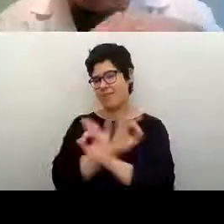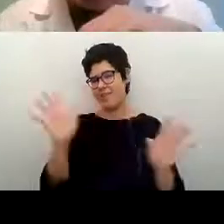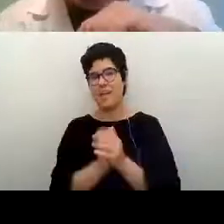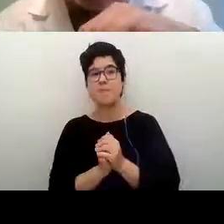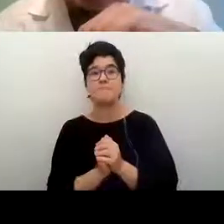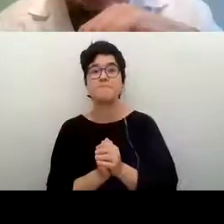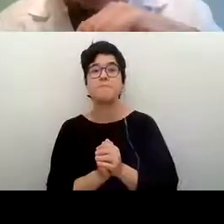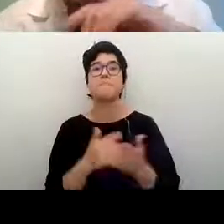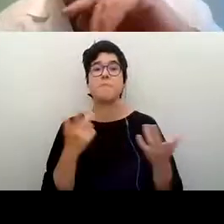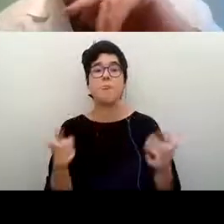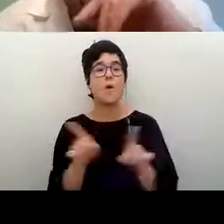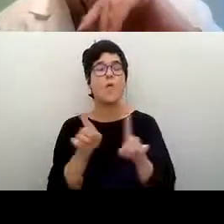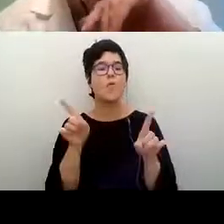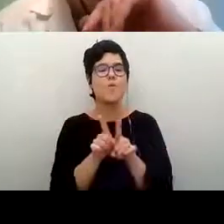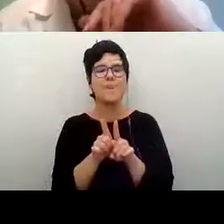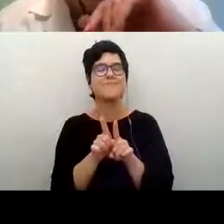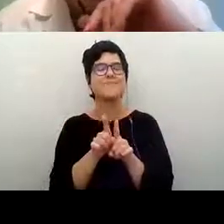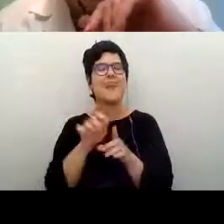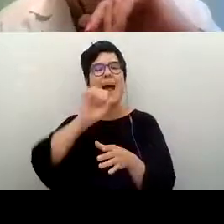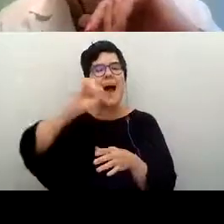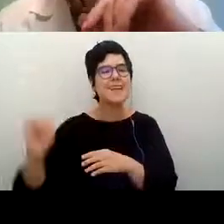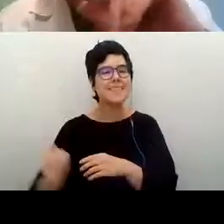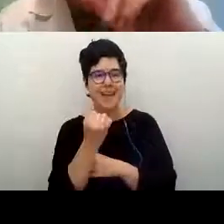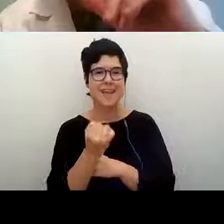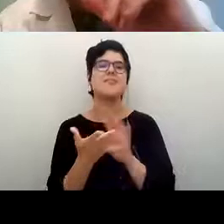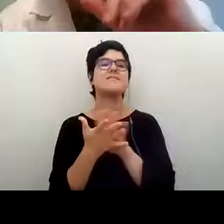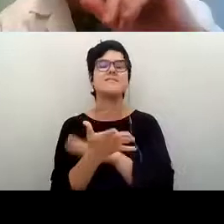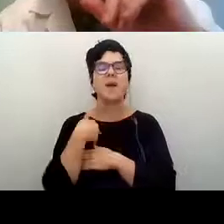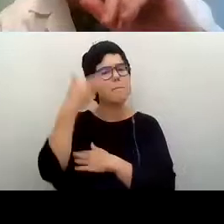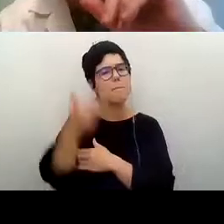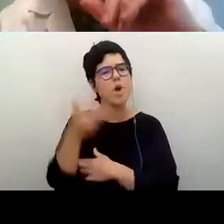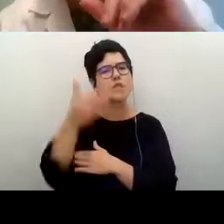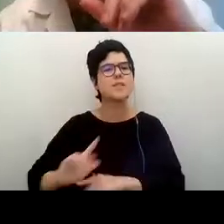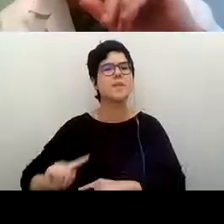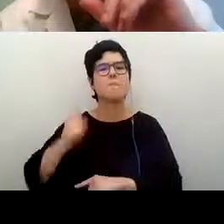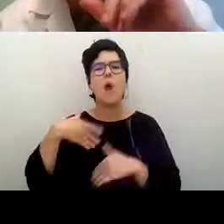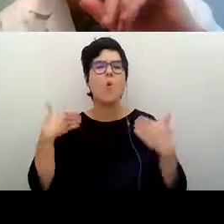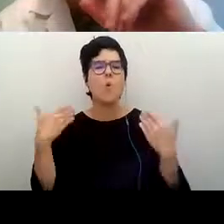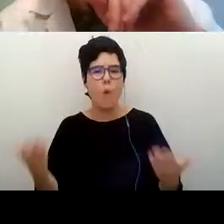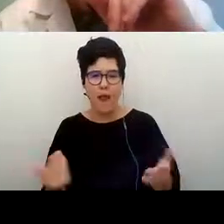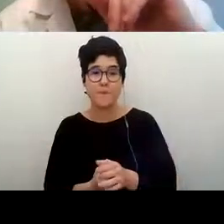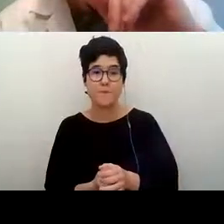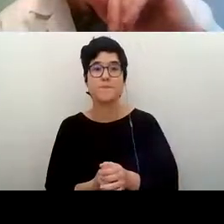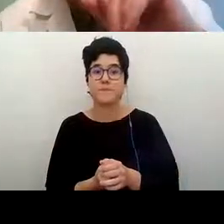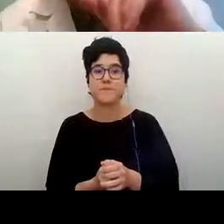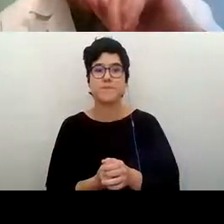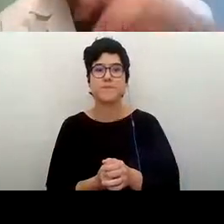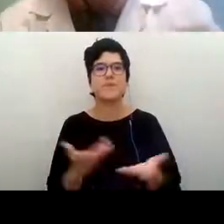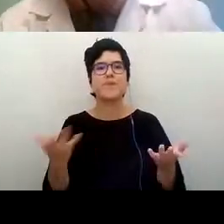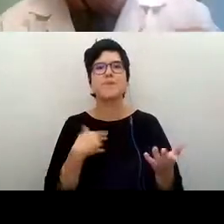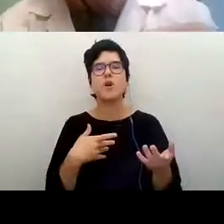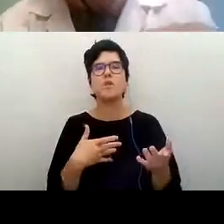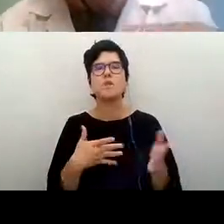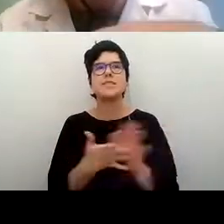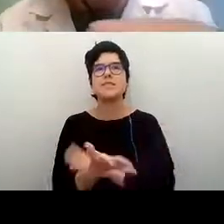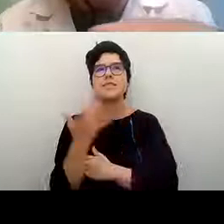bueno, la astenia quizás lo más importante es saber cuándo es